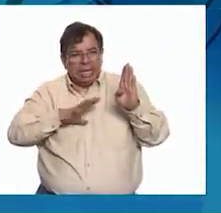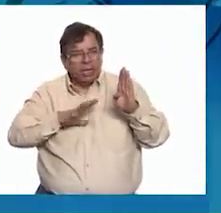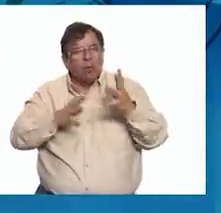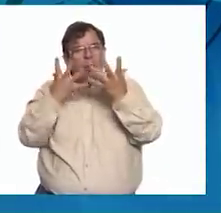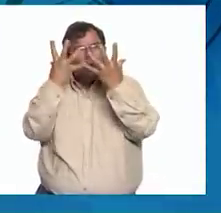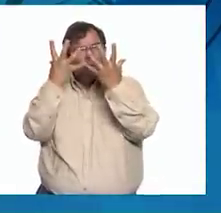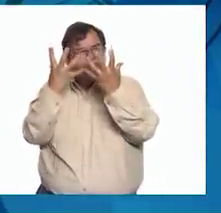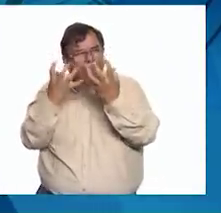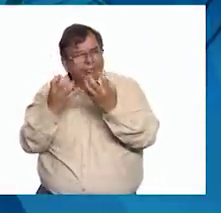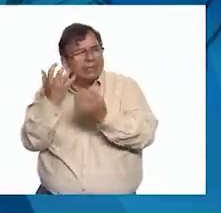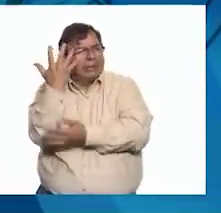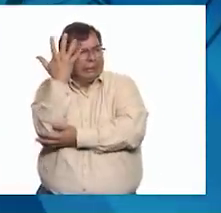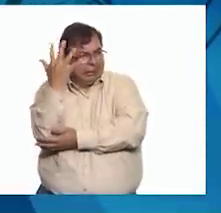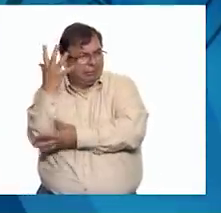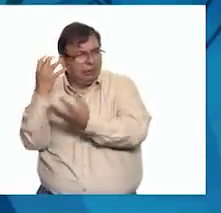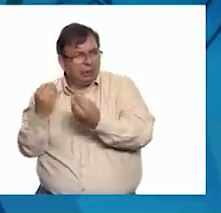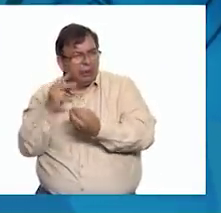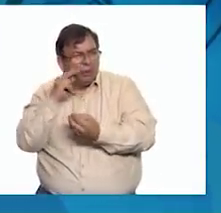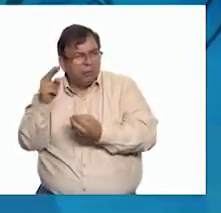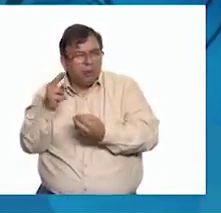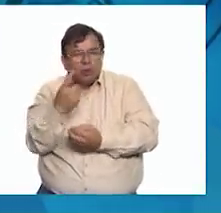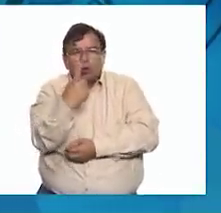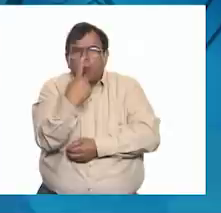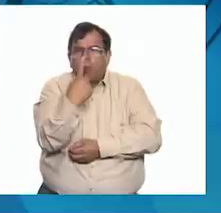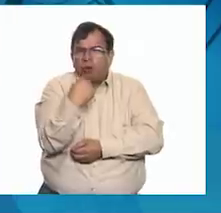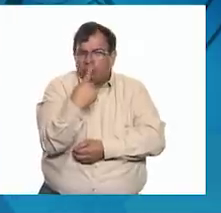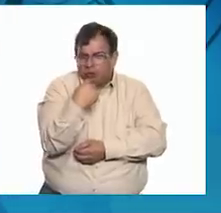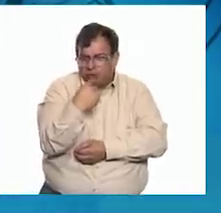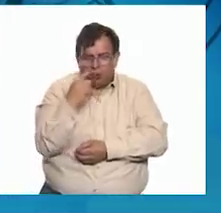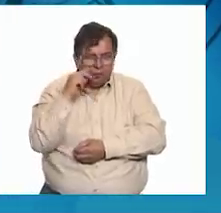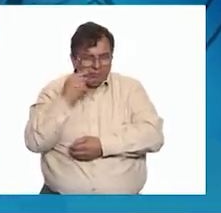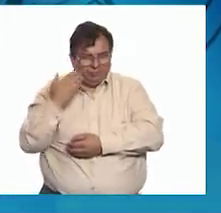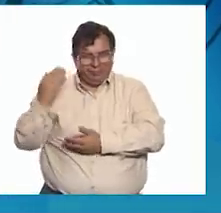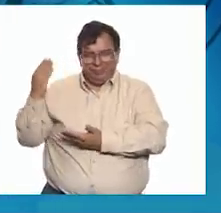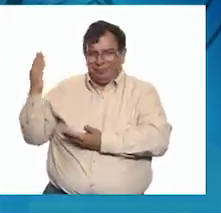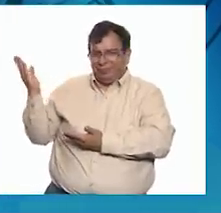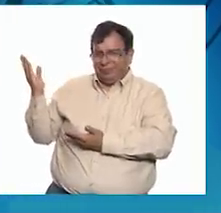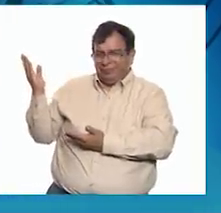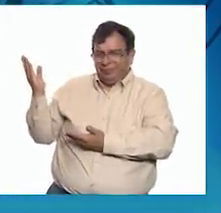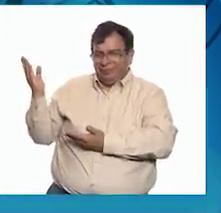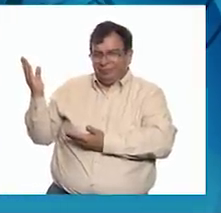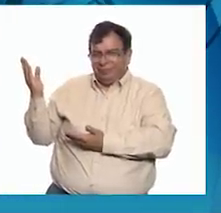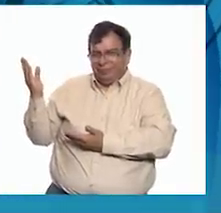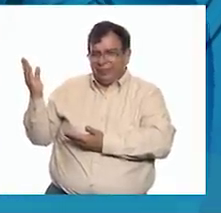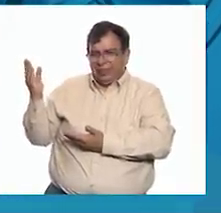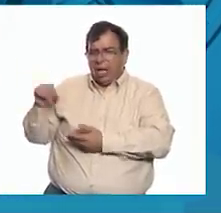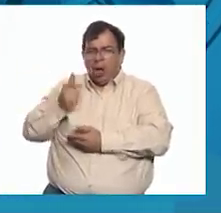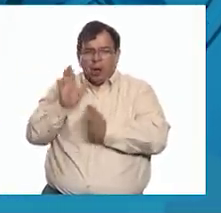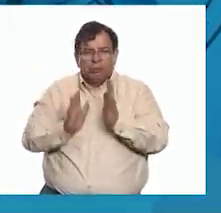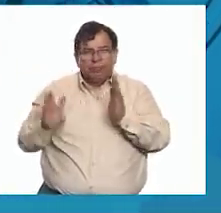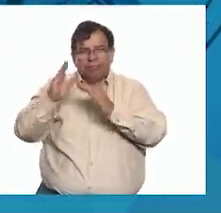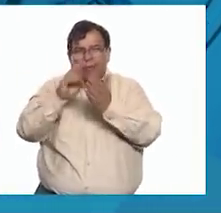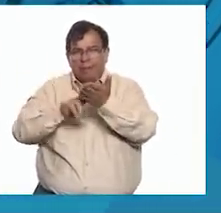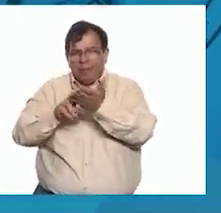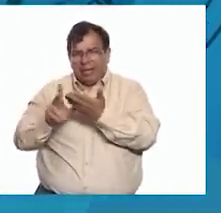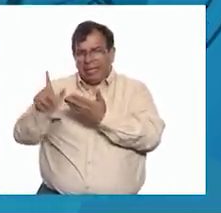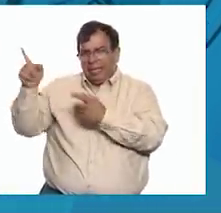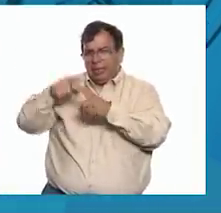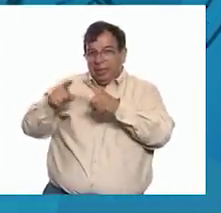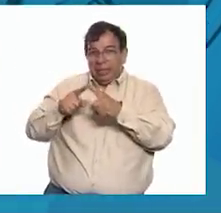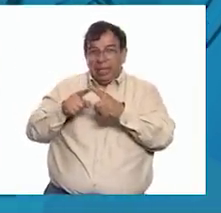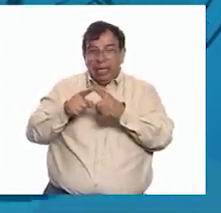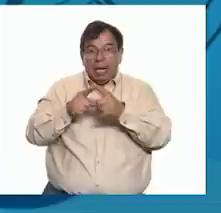secas que podemos observar en color rojo y en las cumbres de la sierra con colores verdes. El bosque